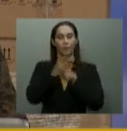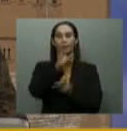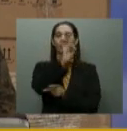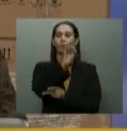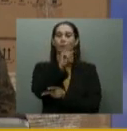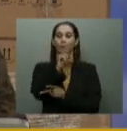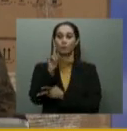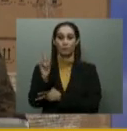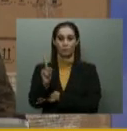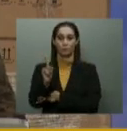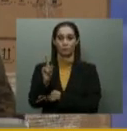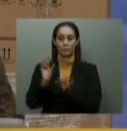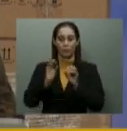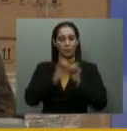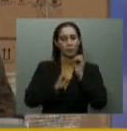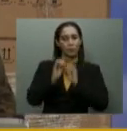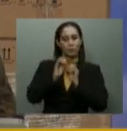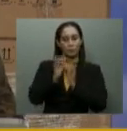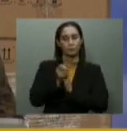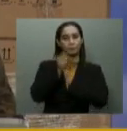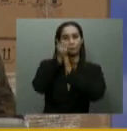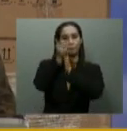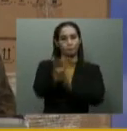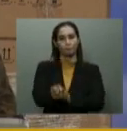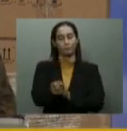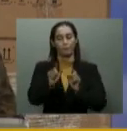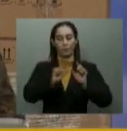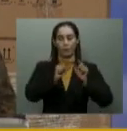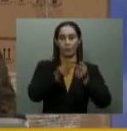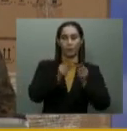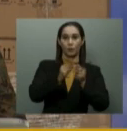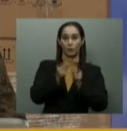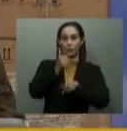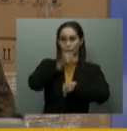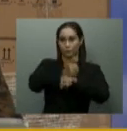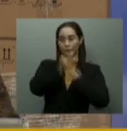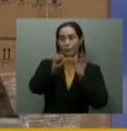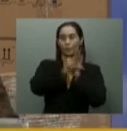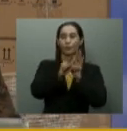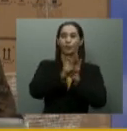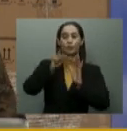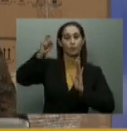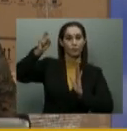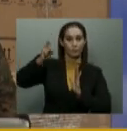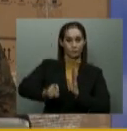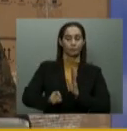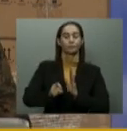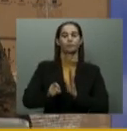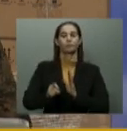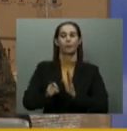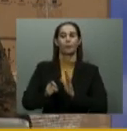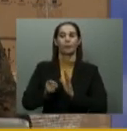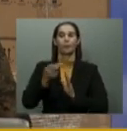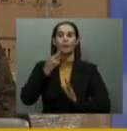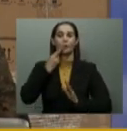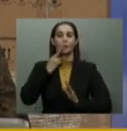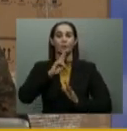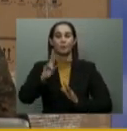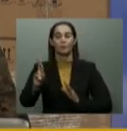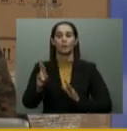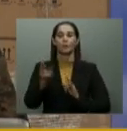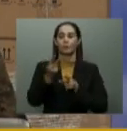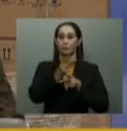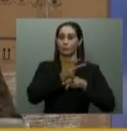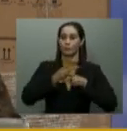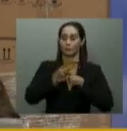este sistema y quién no está ofreciendo perfecto en san francisco de macorís quizá pudiera utilizarse porque nosotros